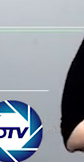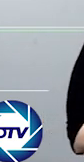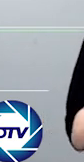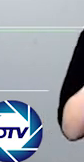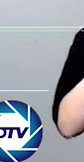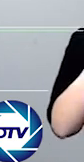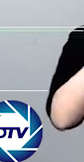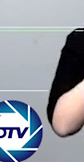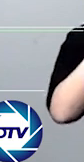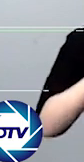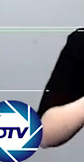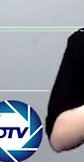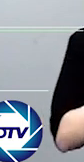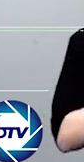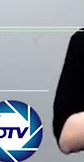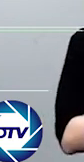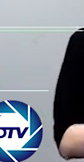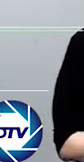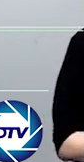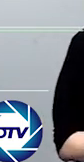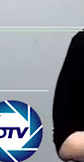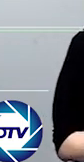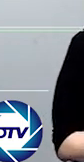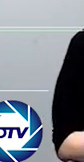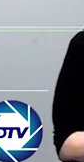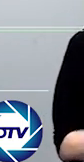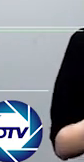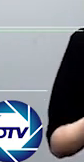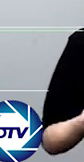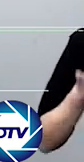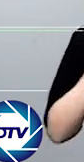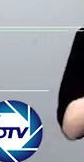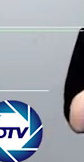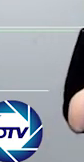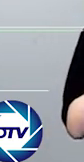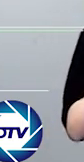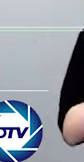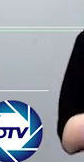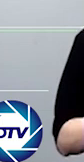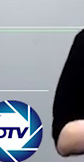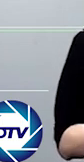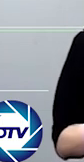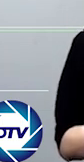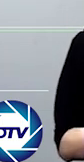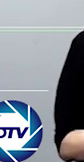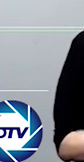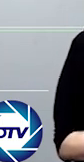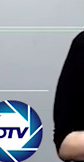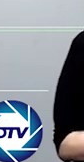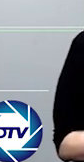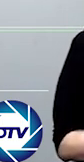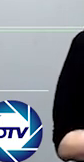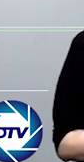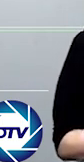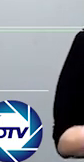Porque estamos viendo contestaciones tan surrealistas. A mí me pasó, déjame un caso, que es un tema de patrimonio, pero es muy llamativo directamente